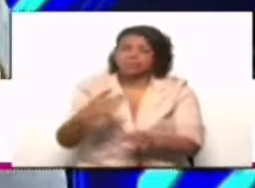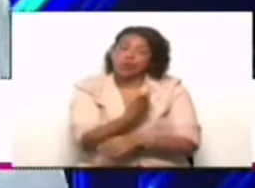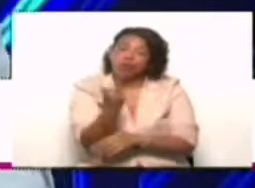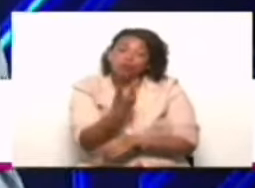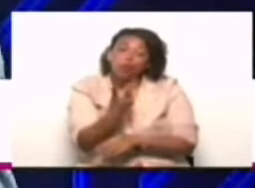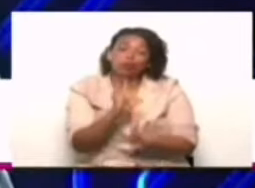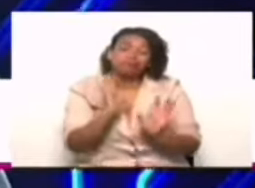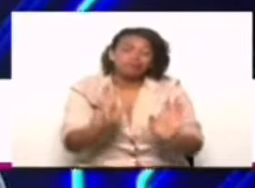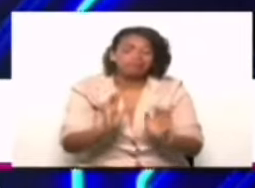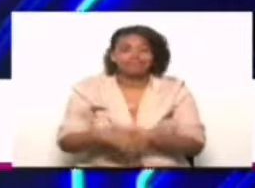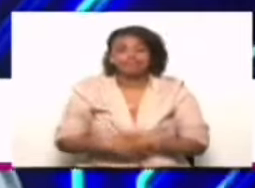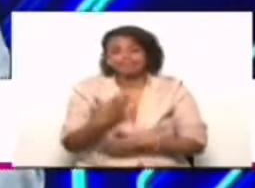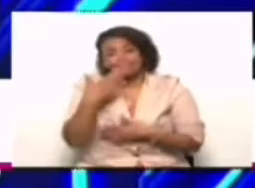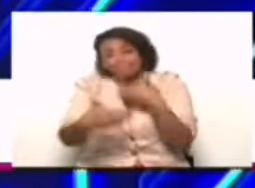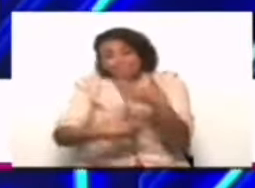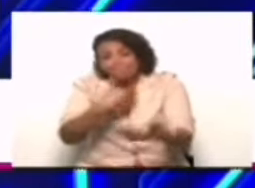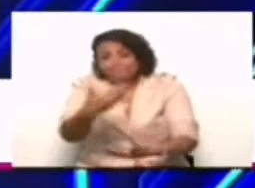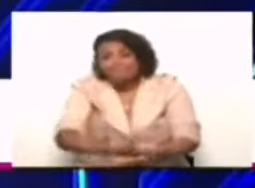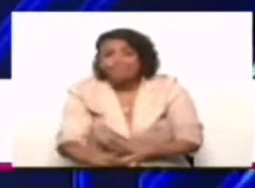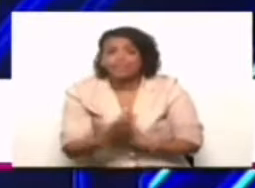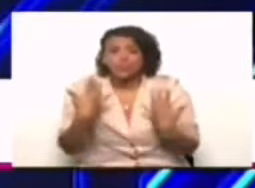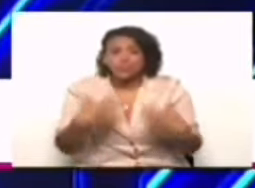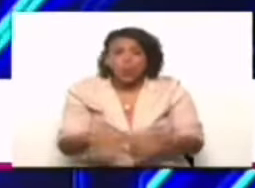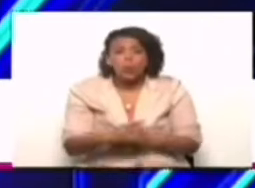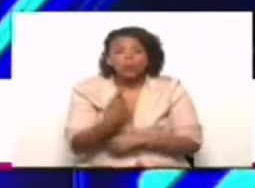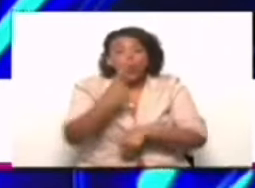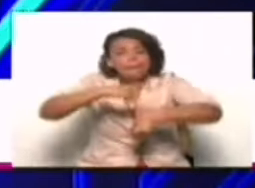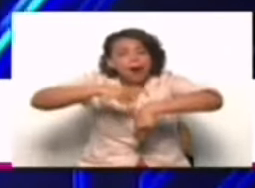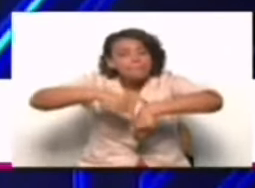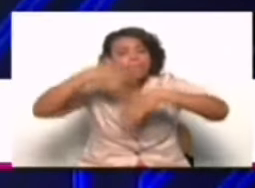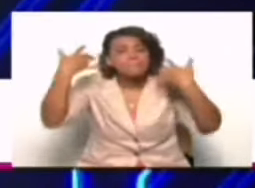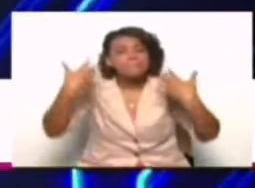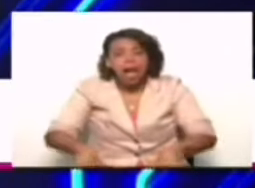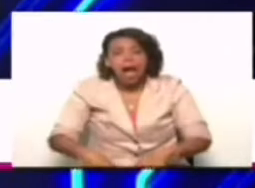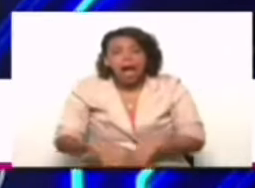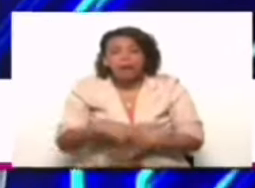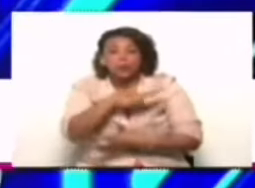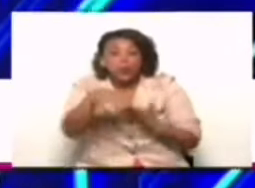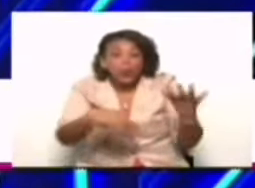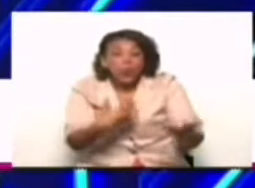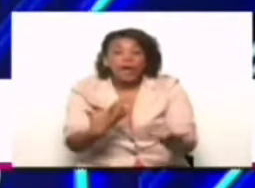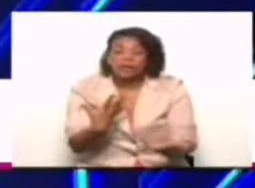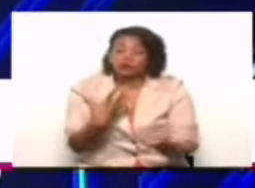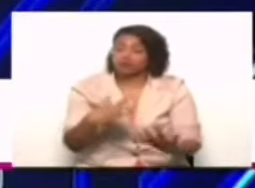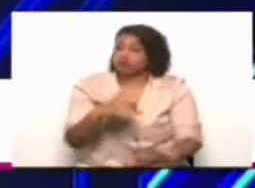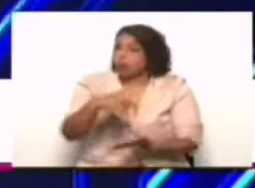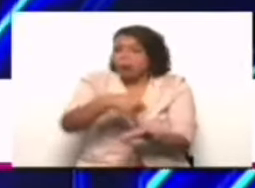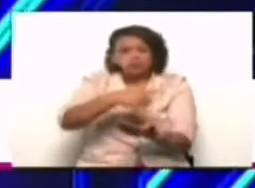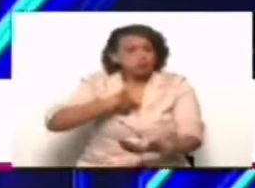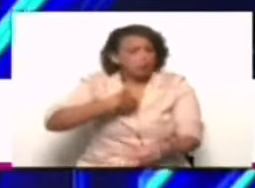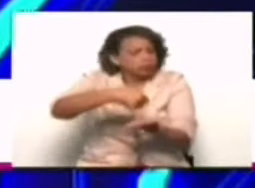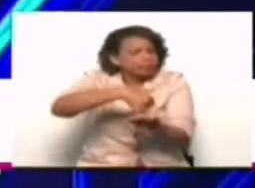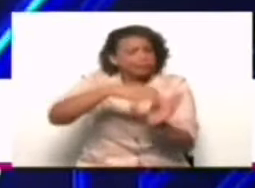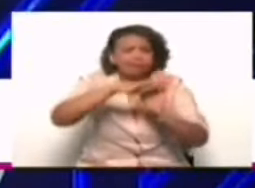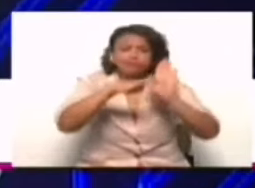frente a estas circunstancias. Y no duden ni un segundo que a mí no me tiembla el pulso de tomar la medida